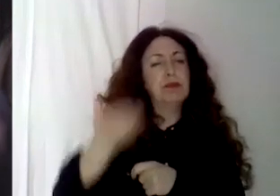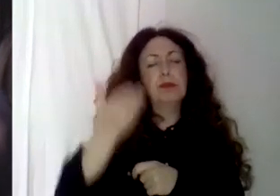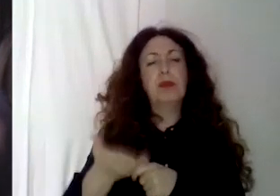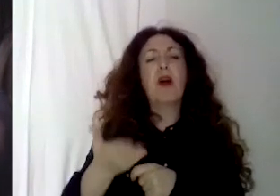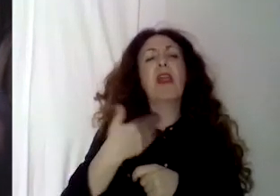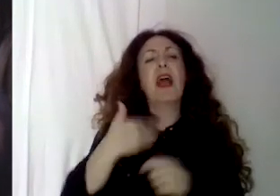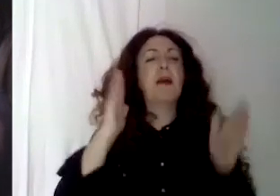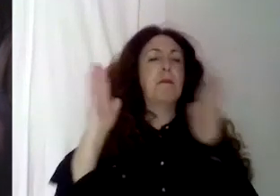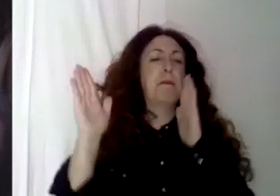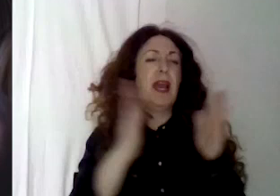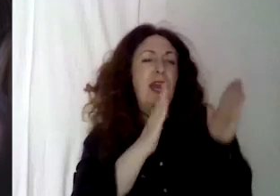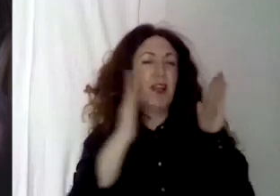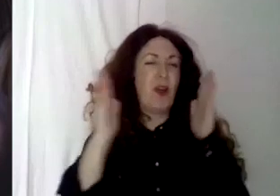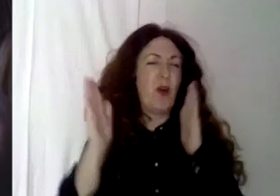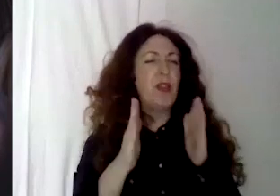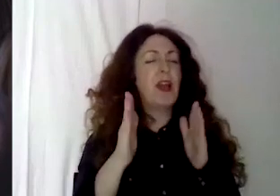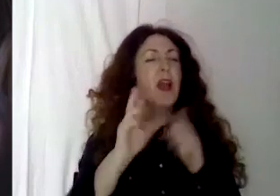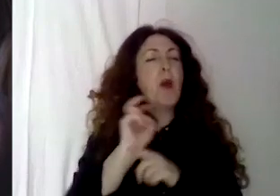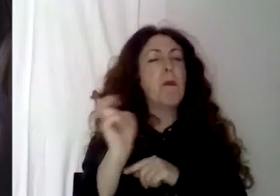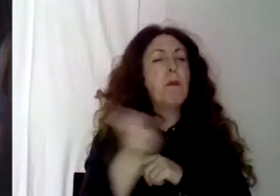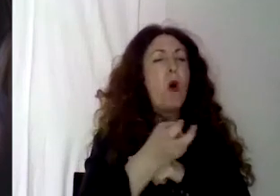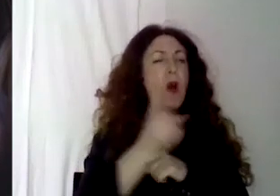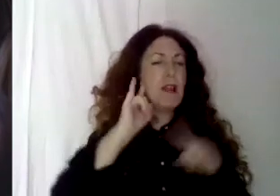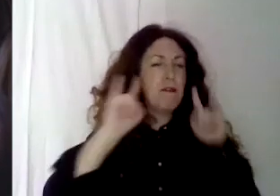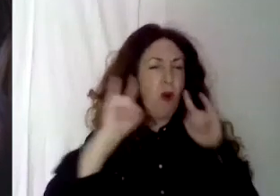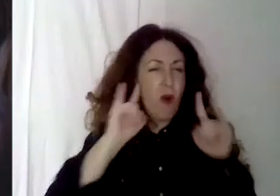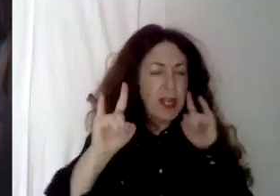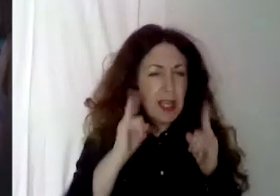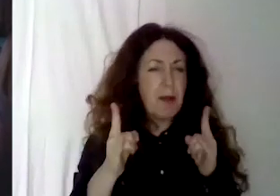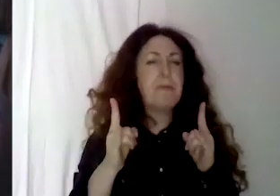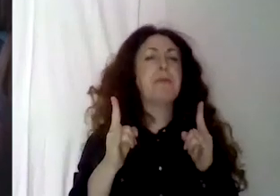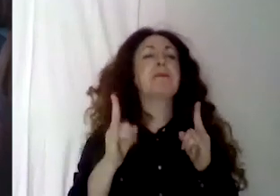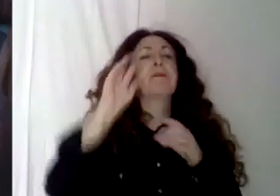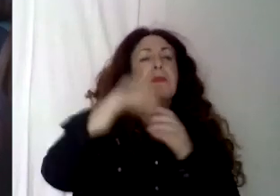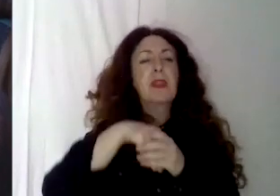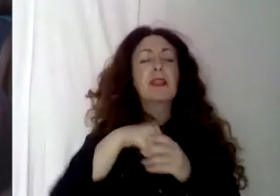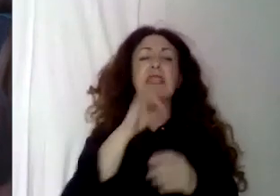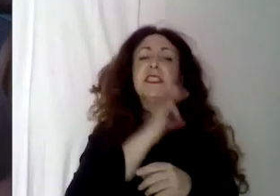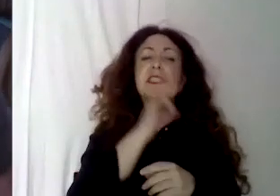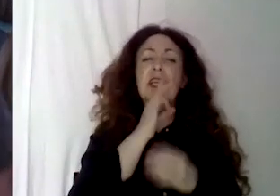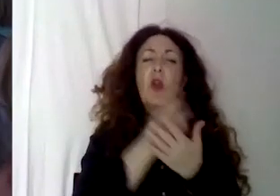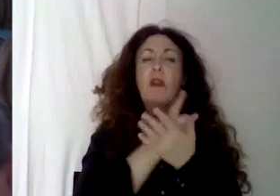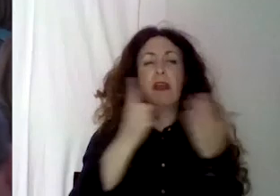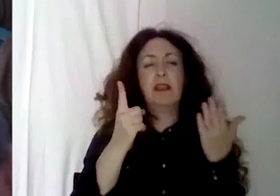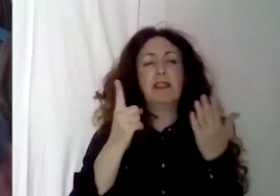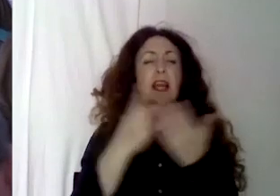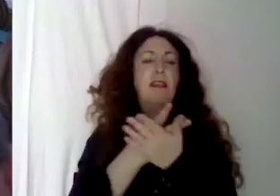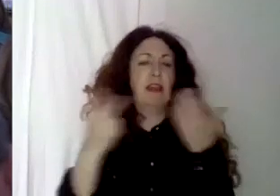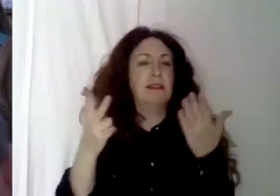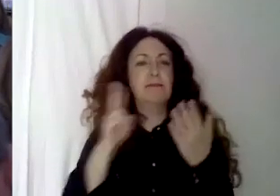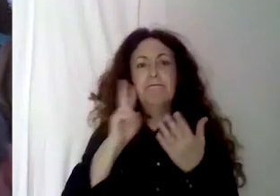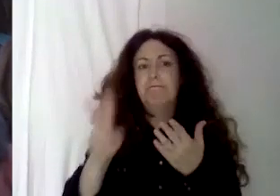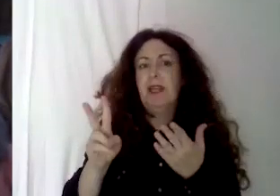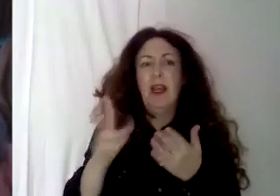de todo el periodo de la polifonía de los siglos XVI y XVII, como algo espectacular. Es